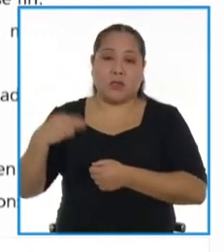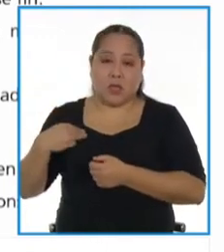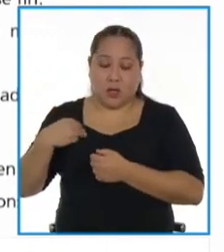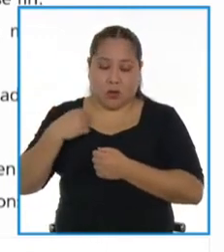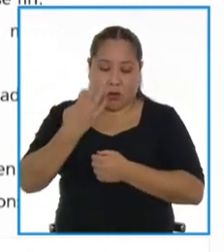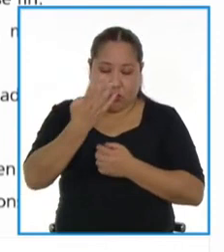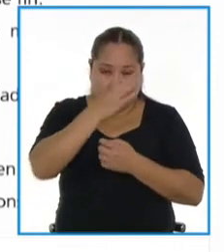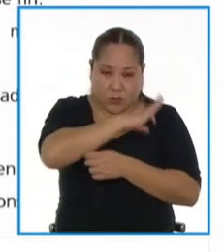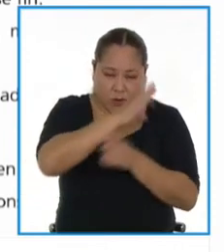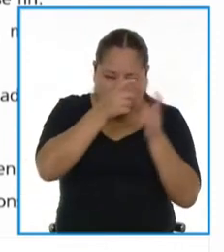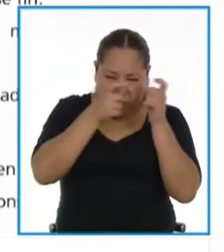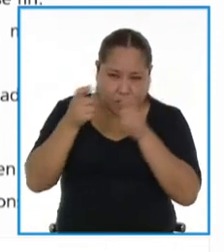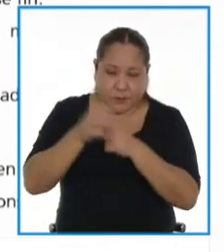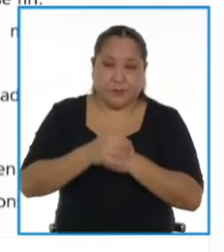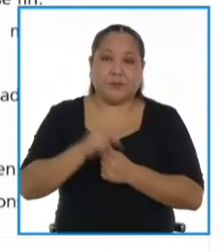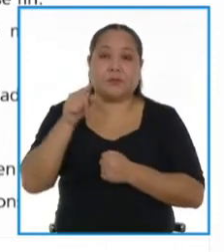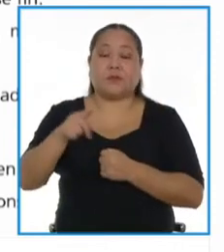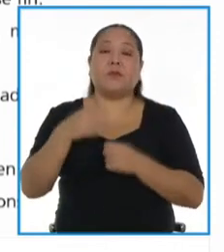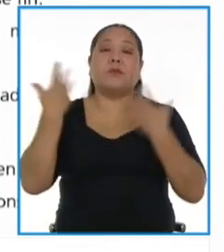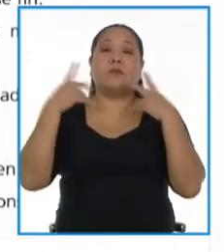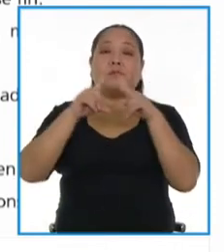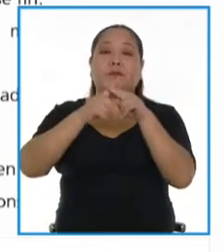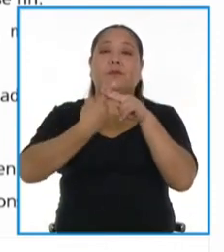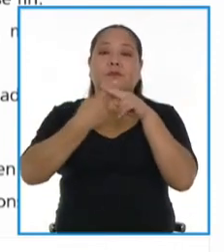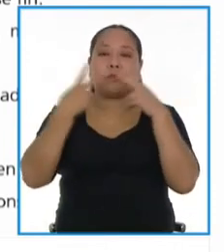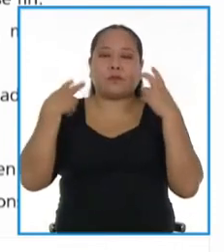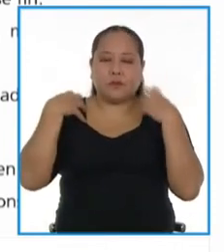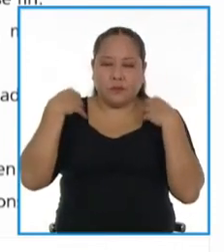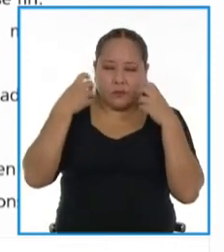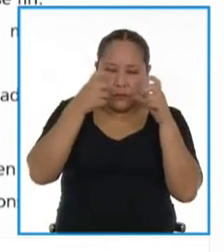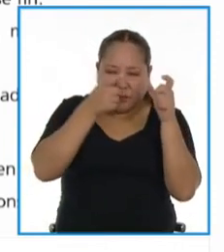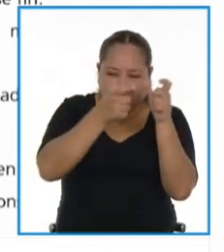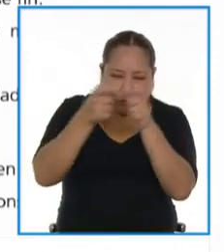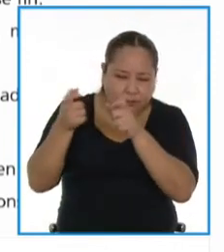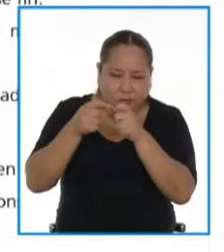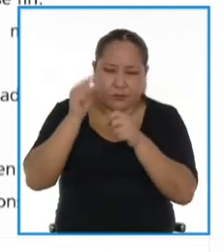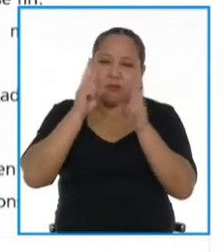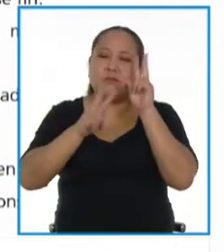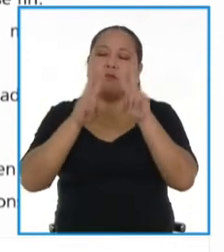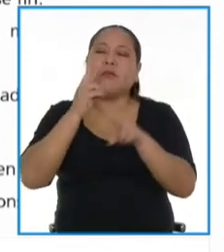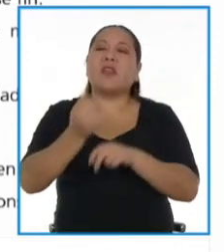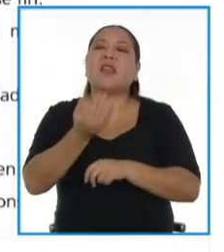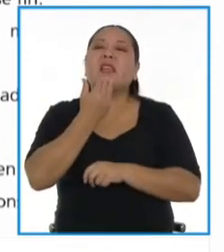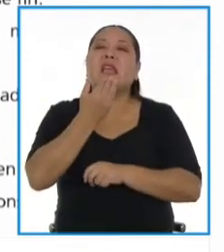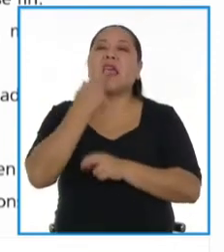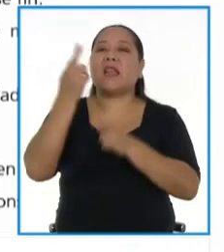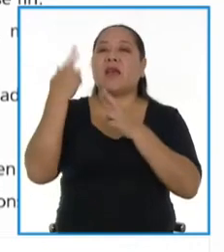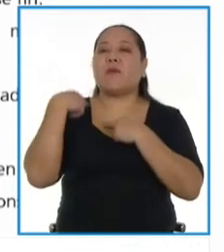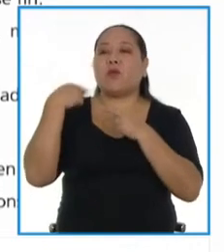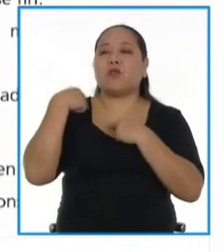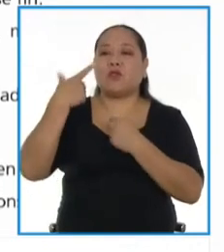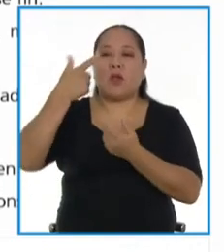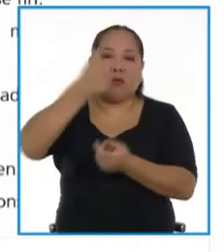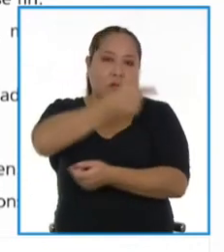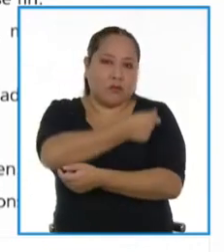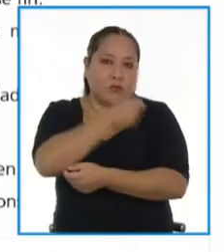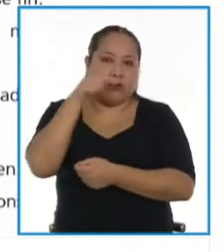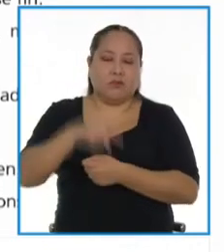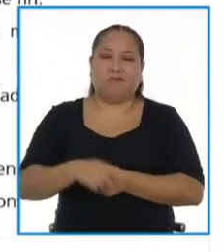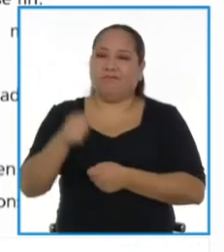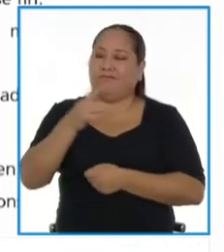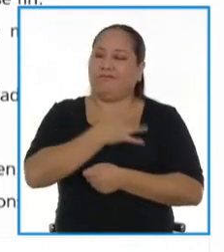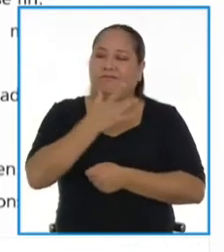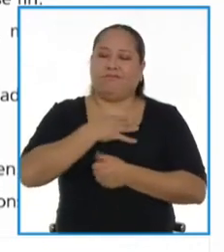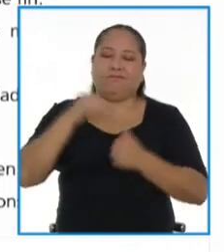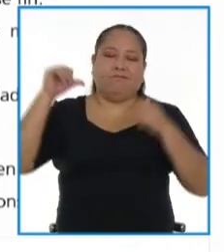Contraloría General ya ha iniciado el servicio control para la determinación de responsabilidades que correspondan al caso denunciado. Es